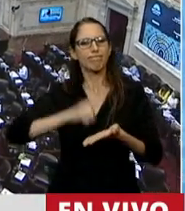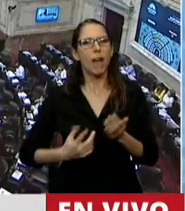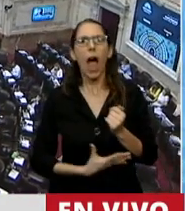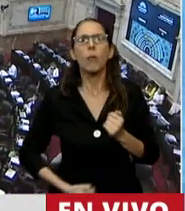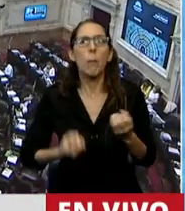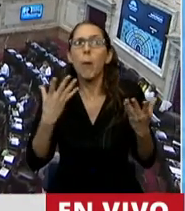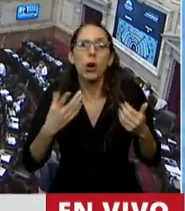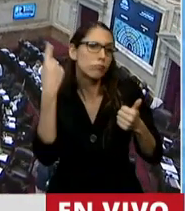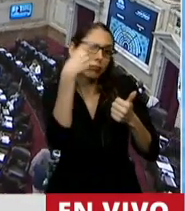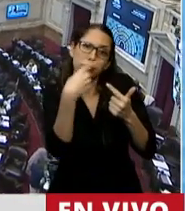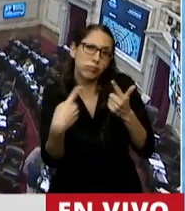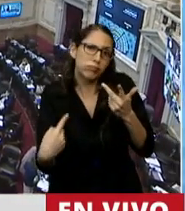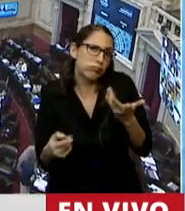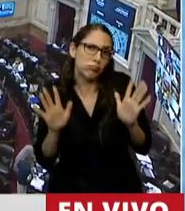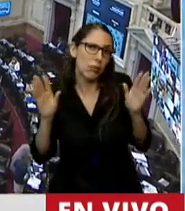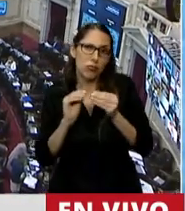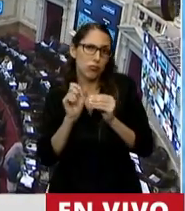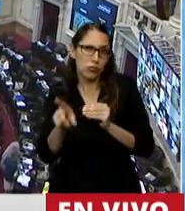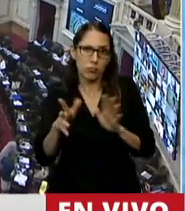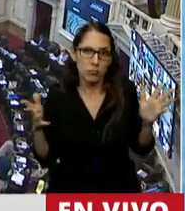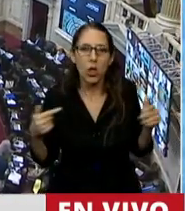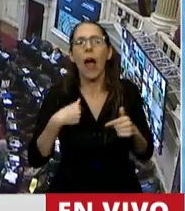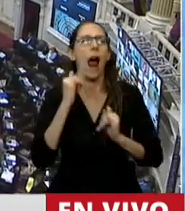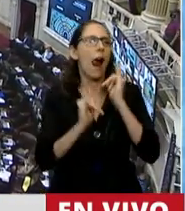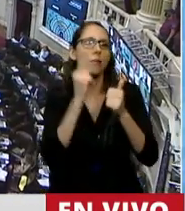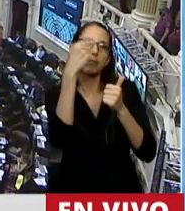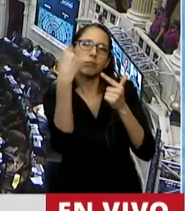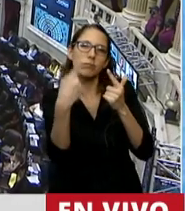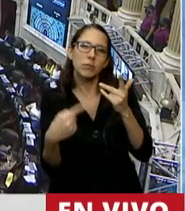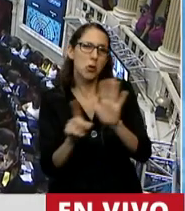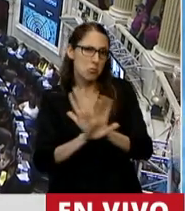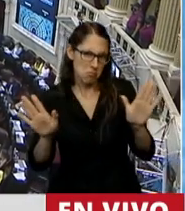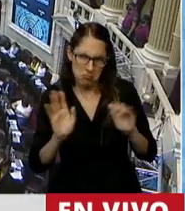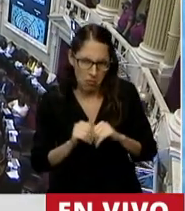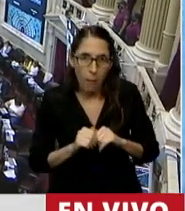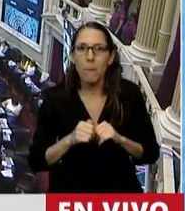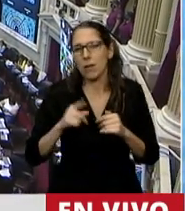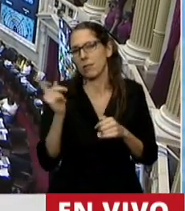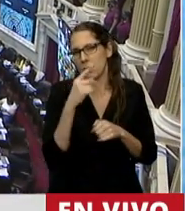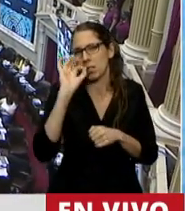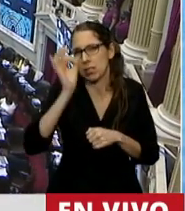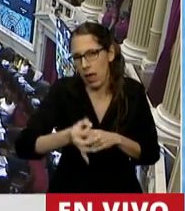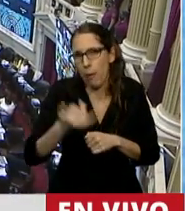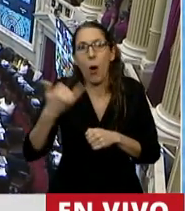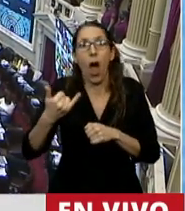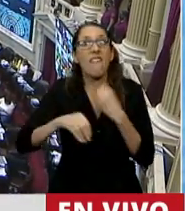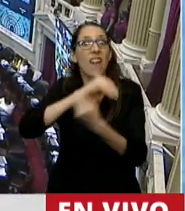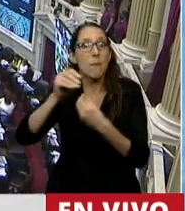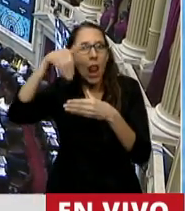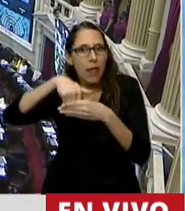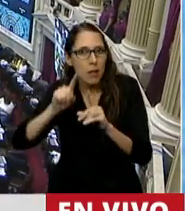múltiples. No voy a enumerar cada una, pero no podemos desconocer que existen violaciones, sobre todo